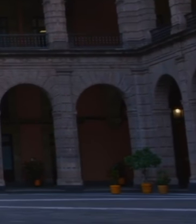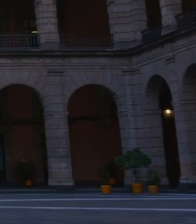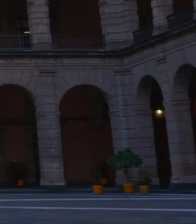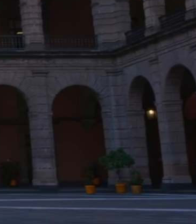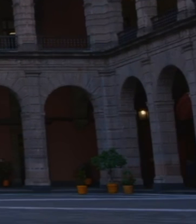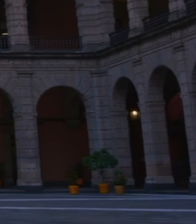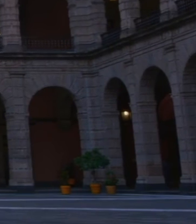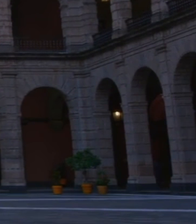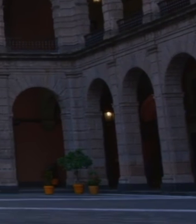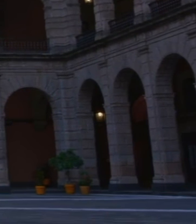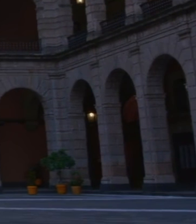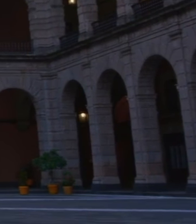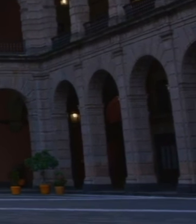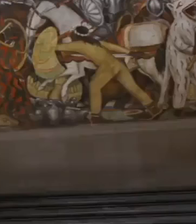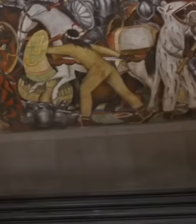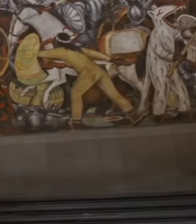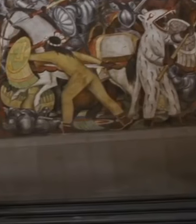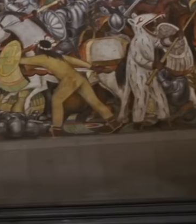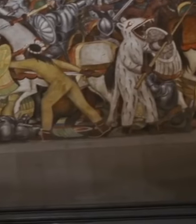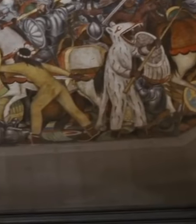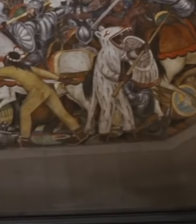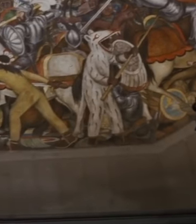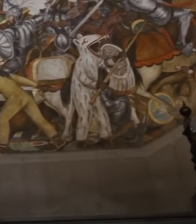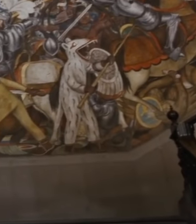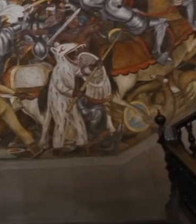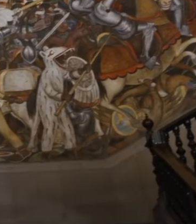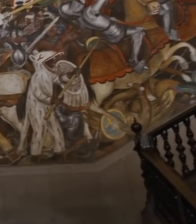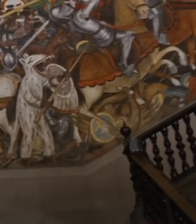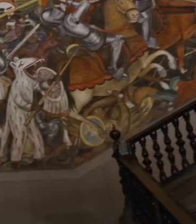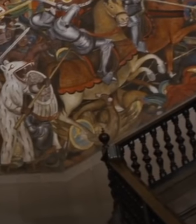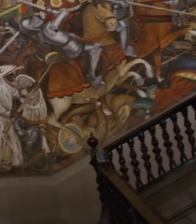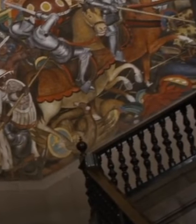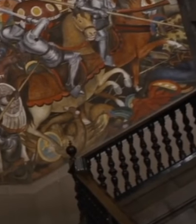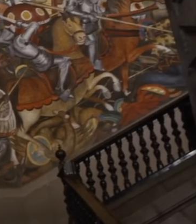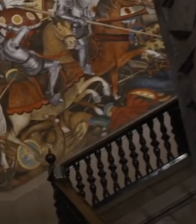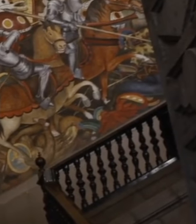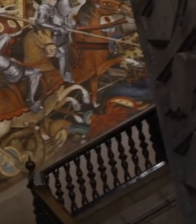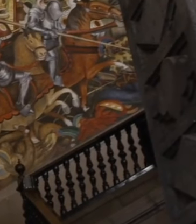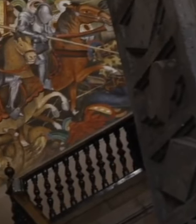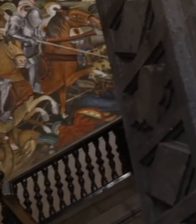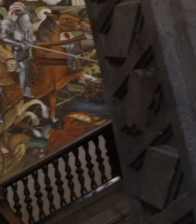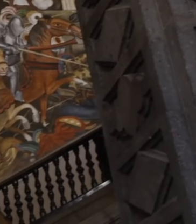cosas le salen mal. La soberanía se defiende y a la patria se le respeta.